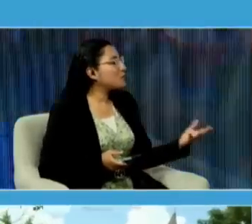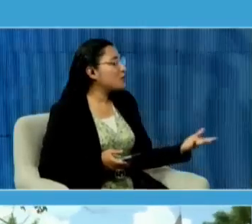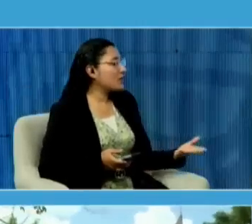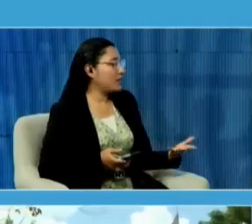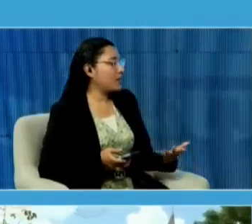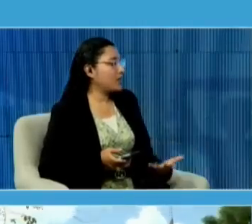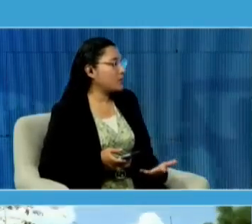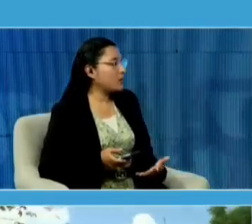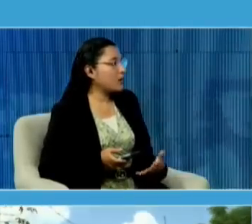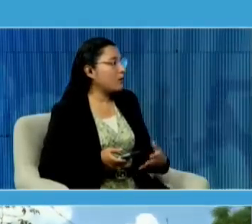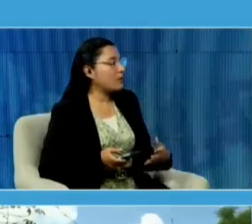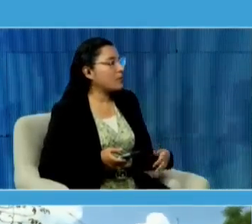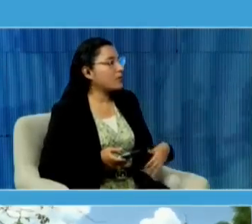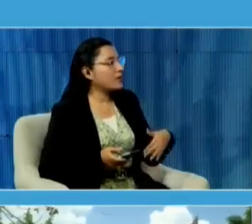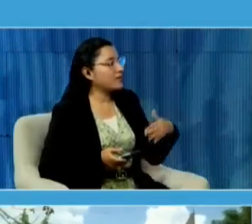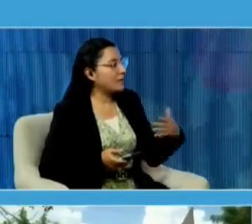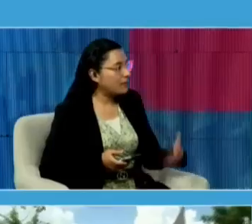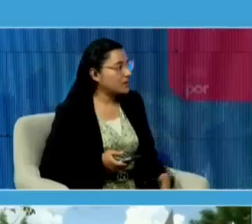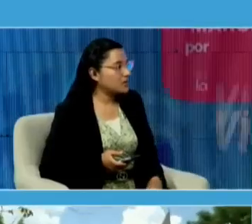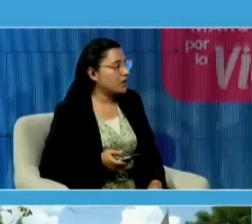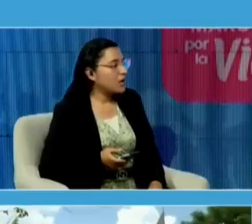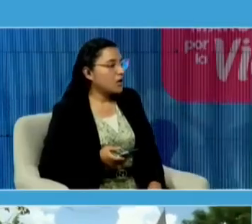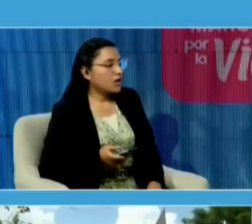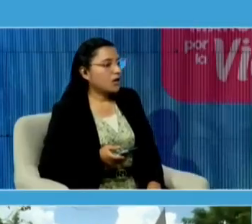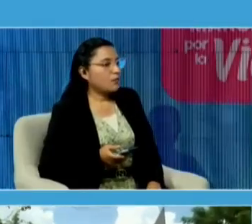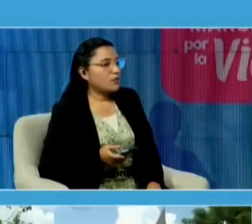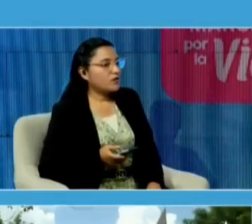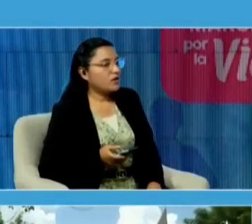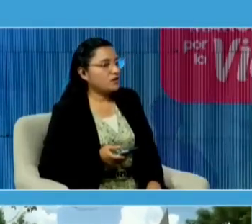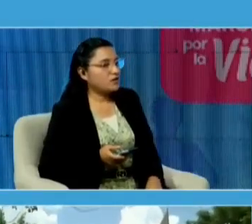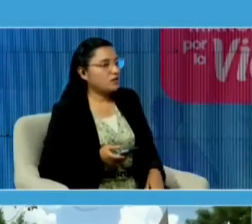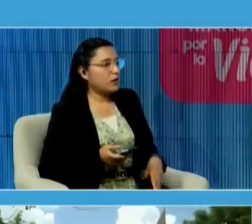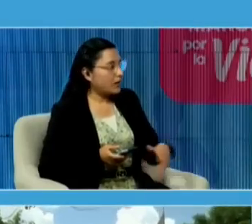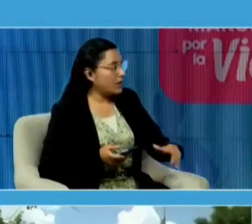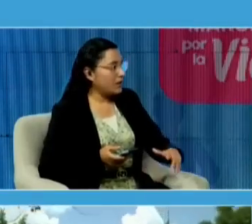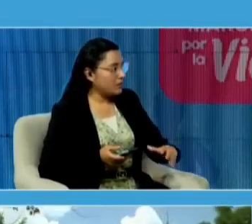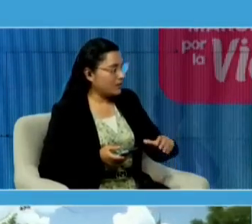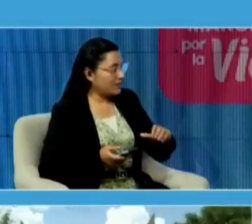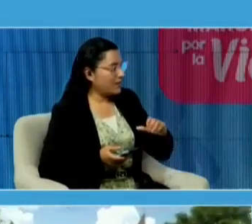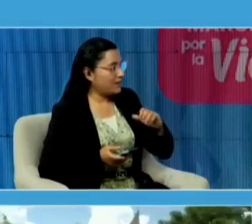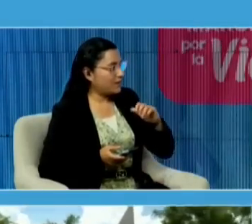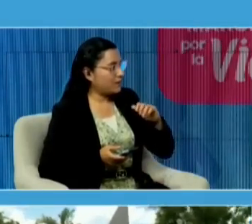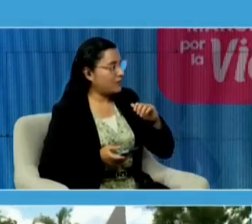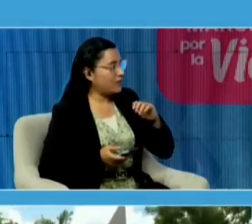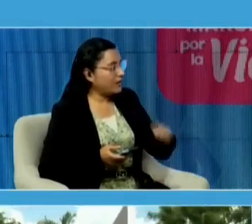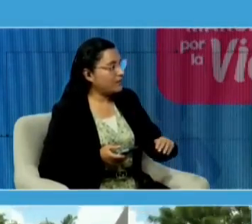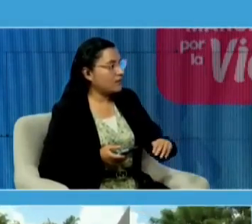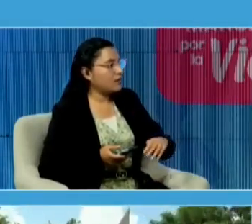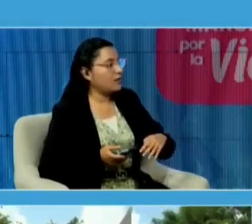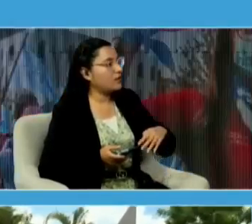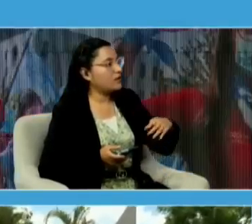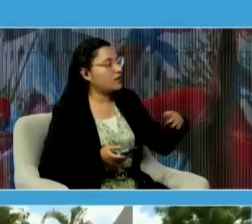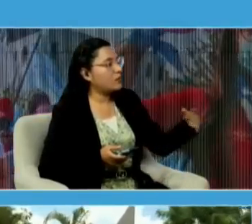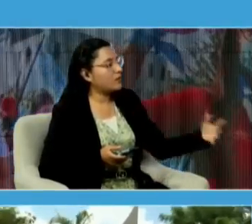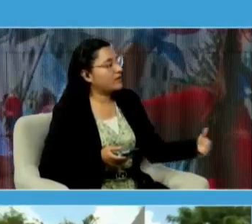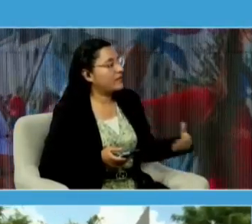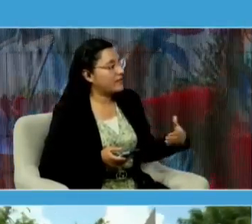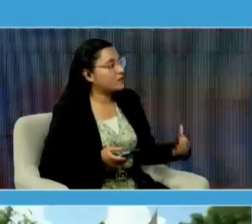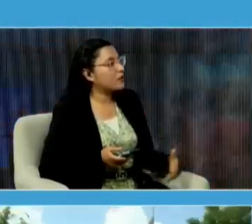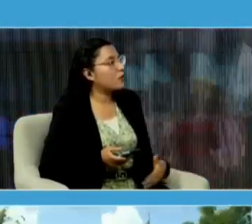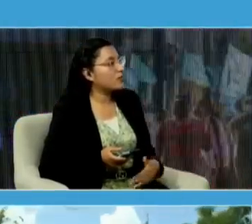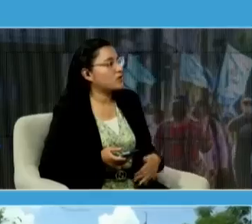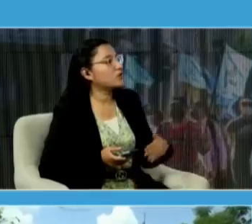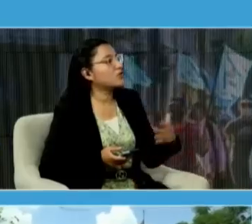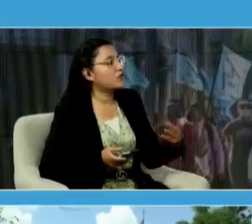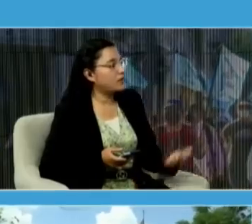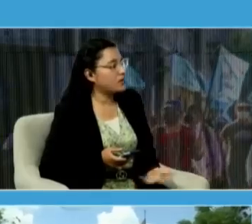minuto a minuto lo que se viene llevando a cabo, Pepe, con esta marcha que, pues, inició aquí en Lima desde el distrito de Linces y se han dirigido, pues, hasta el